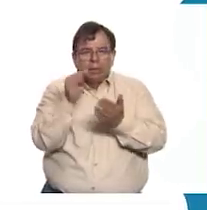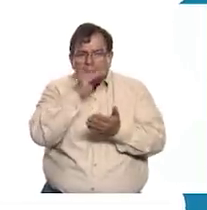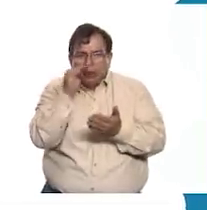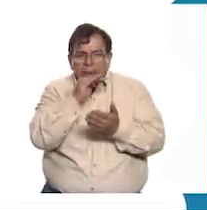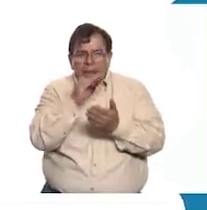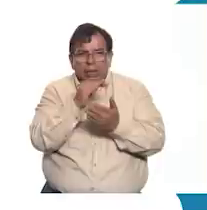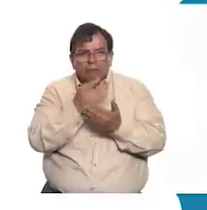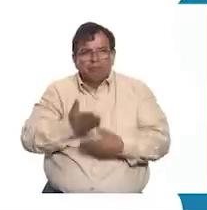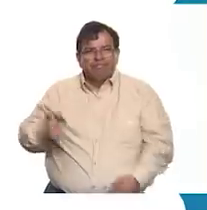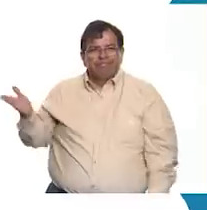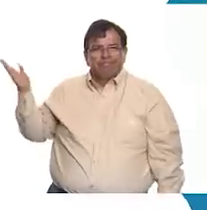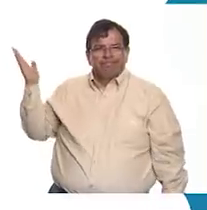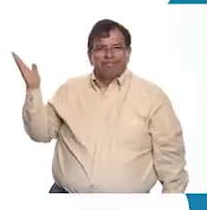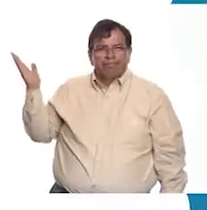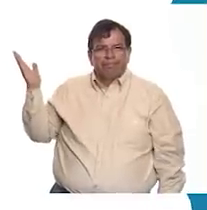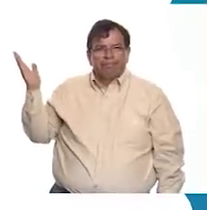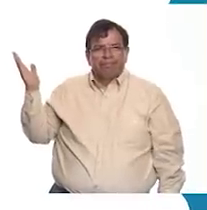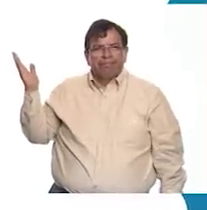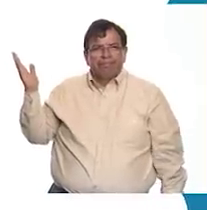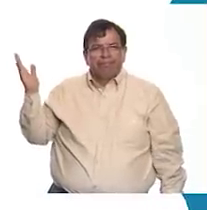página